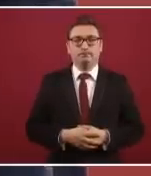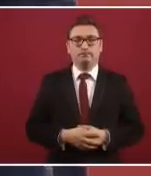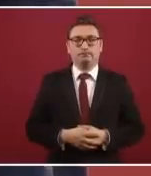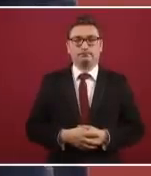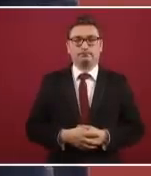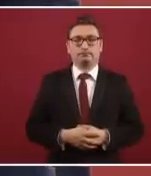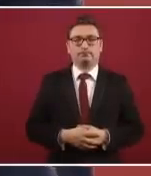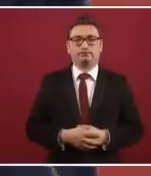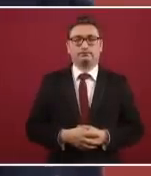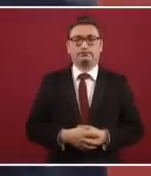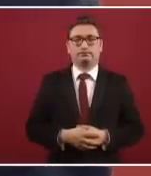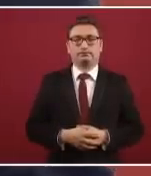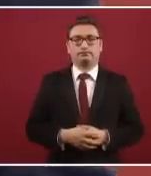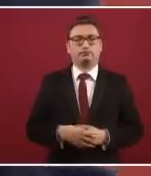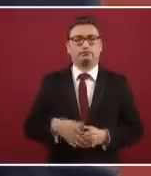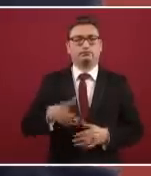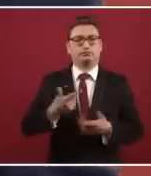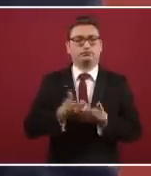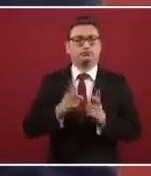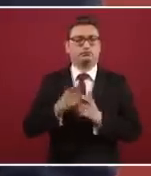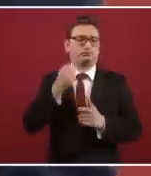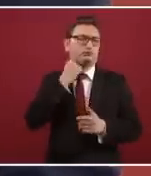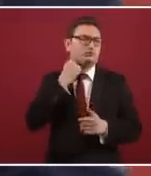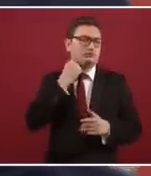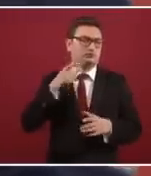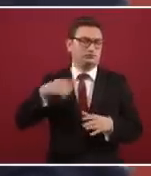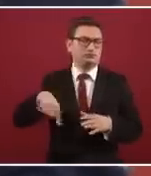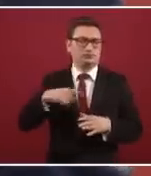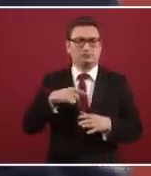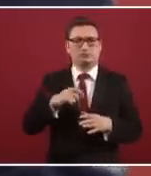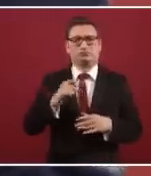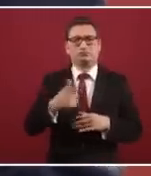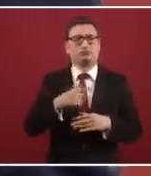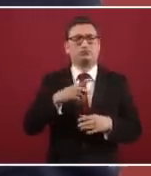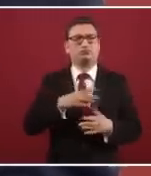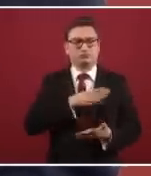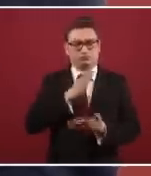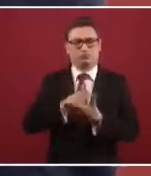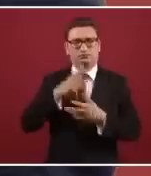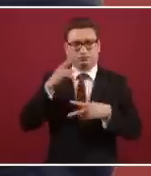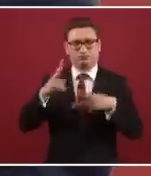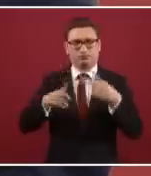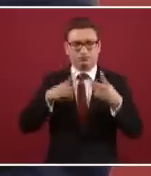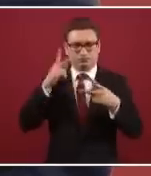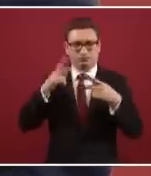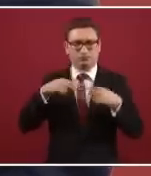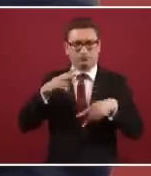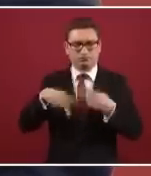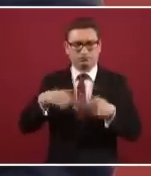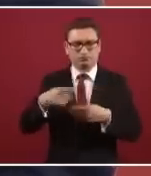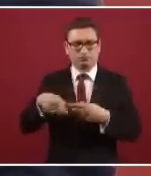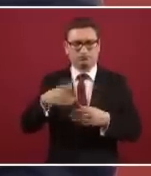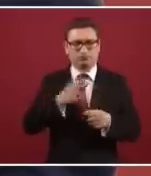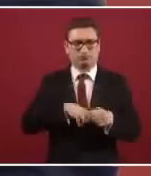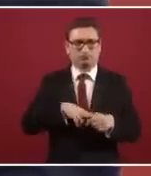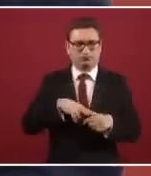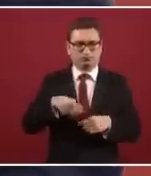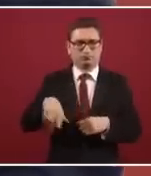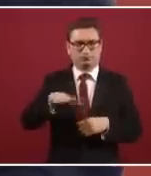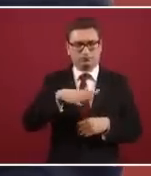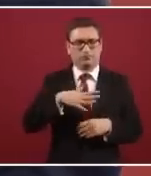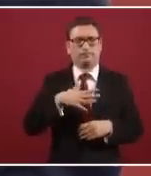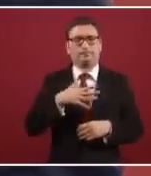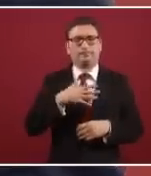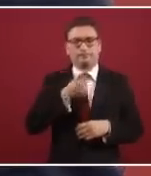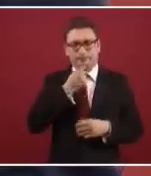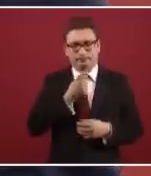los, creo que senadores, ¿no?, ir a visitar el hospital infantil